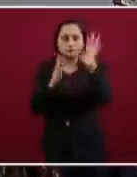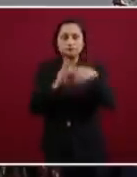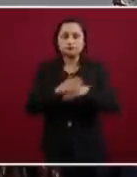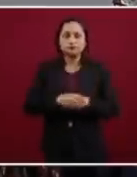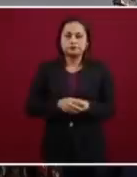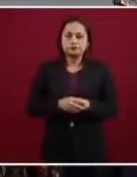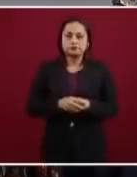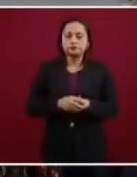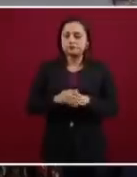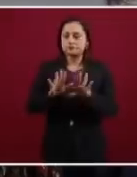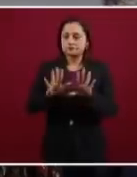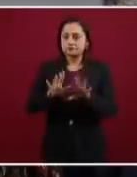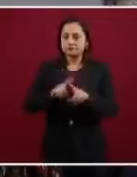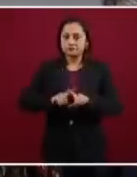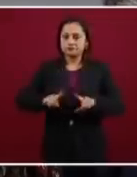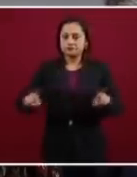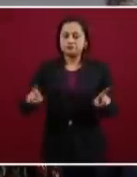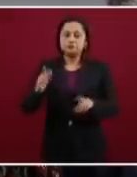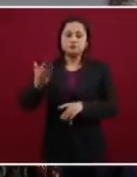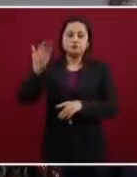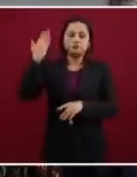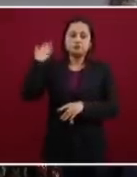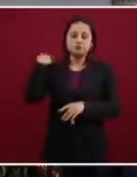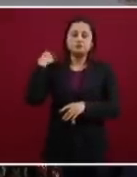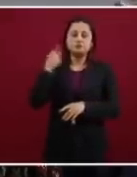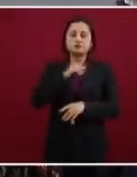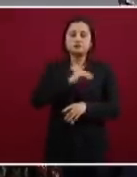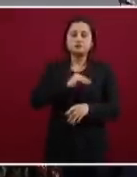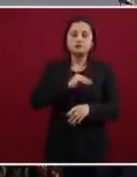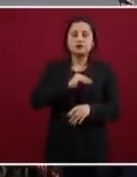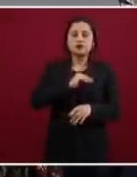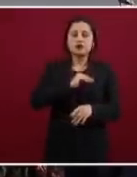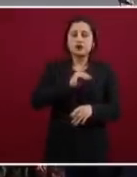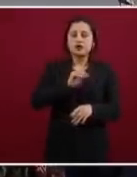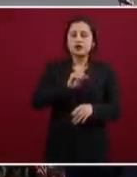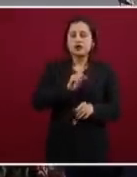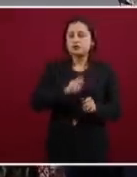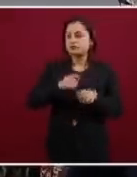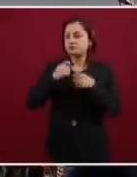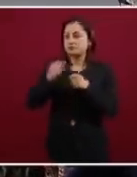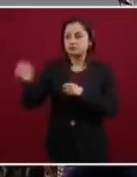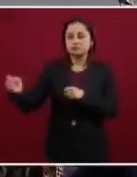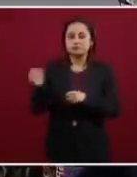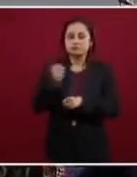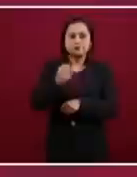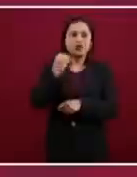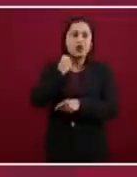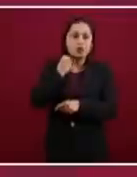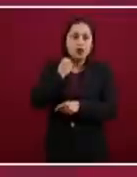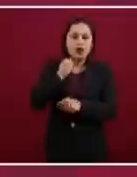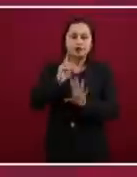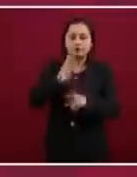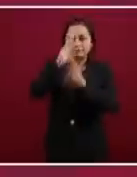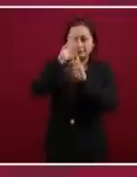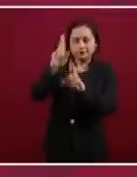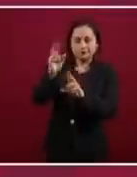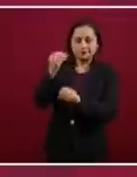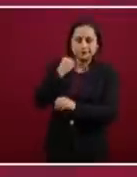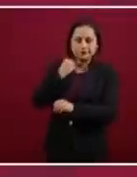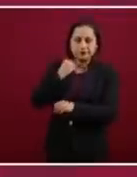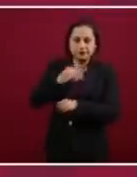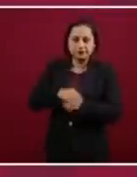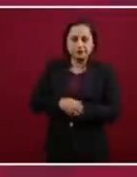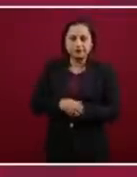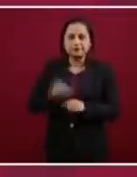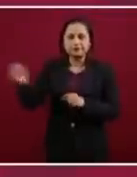pues que ponían un abogado que ponía en bueno con todo respecto a los abogados este o a